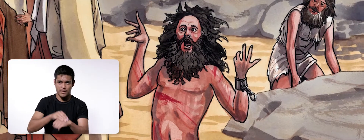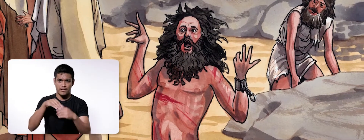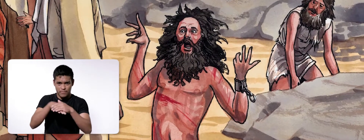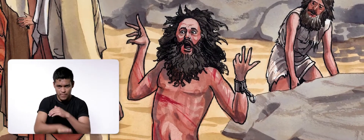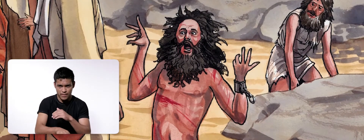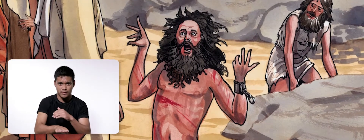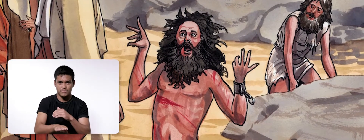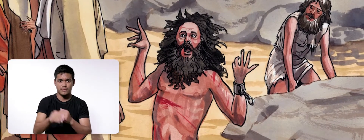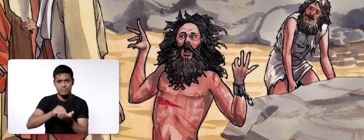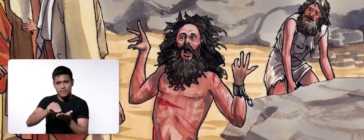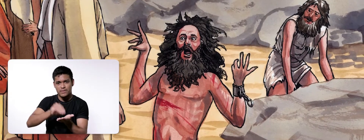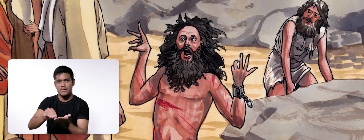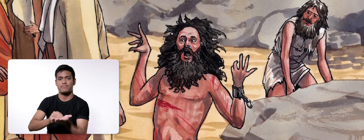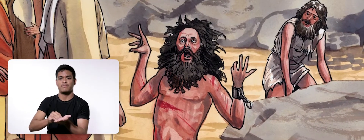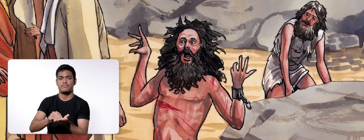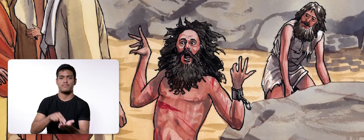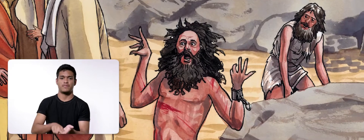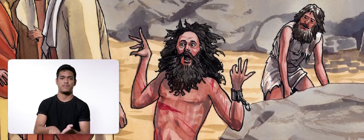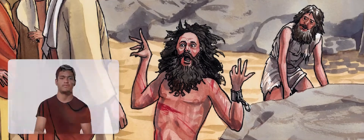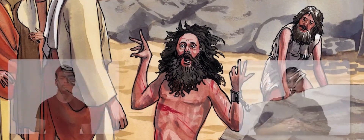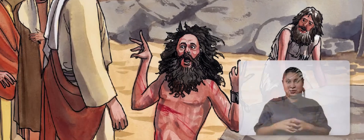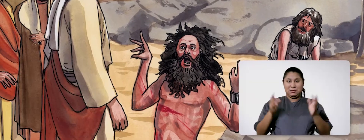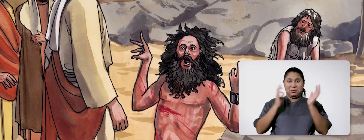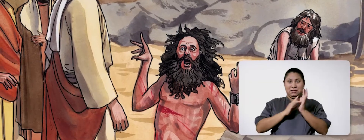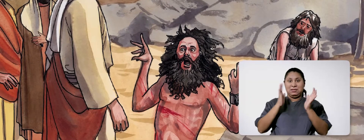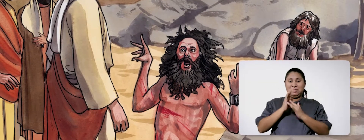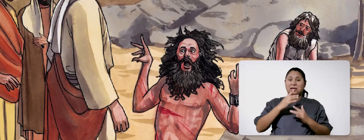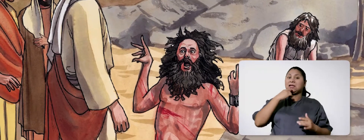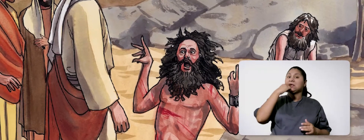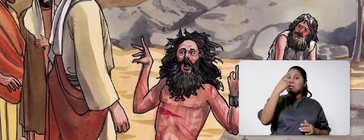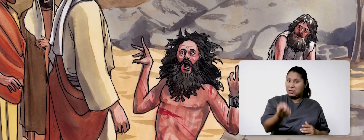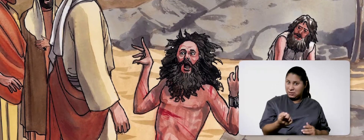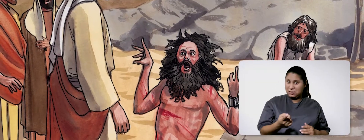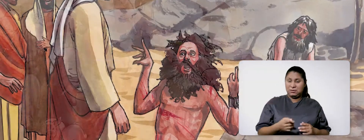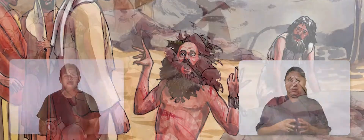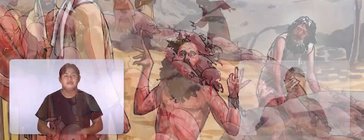déjanos entrar en esos cerdos. Jesús les dijo,